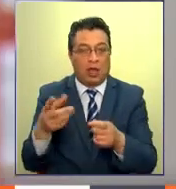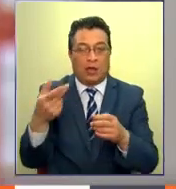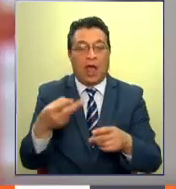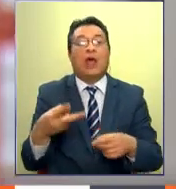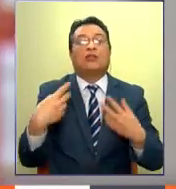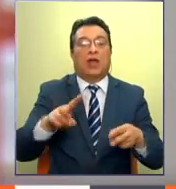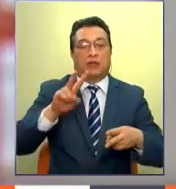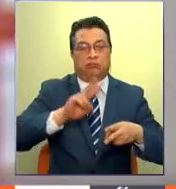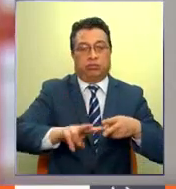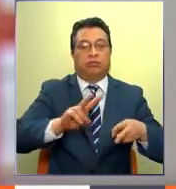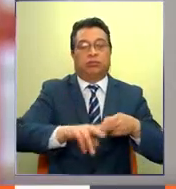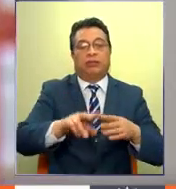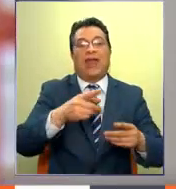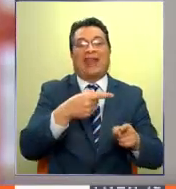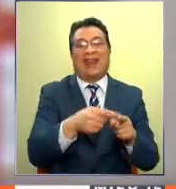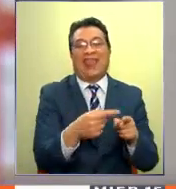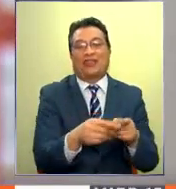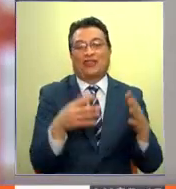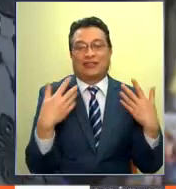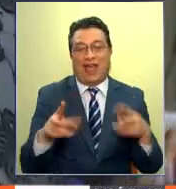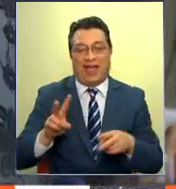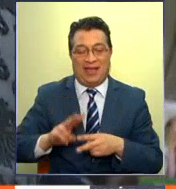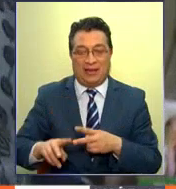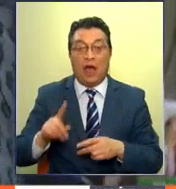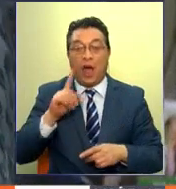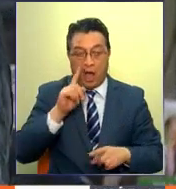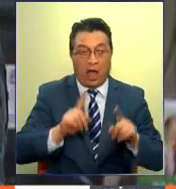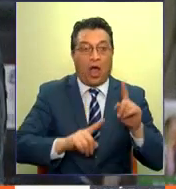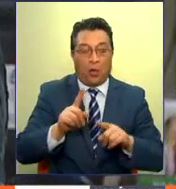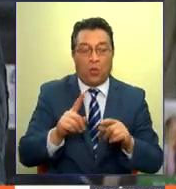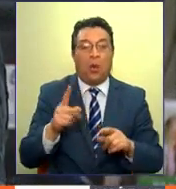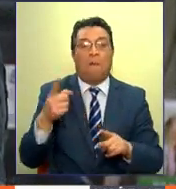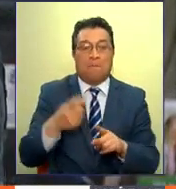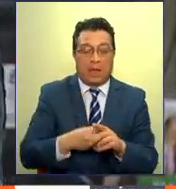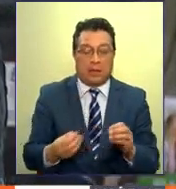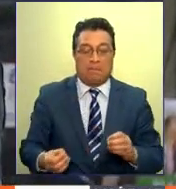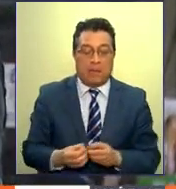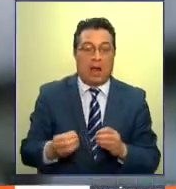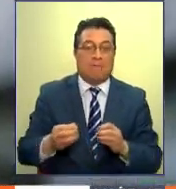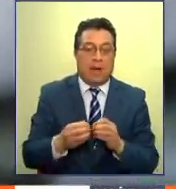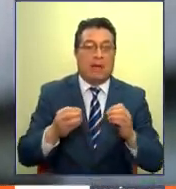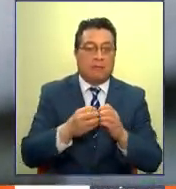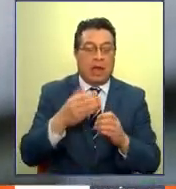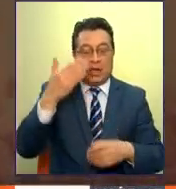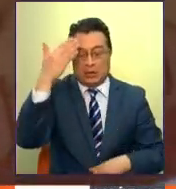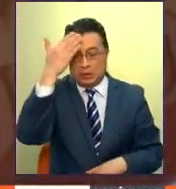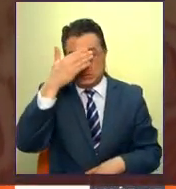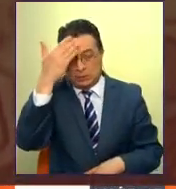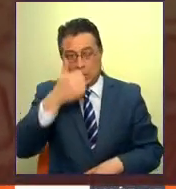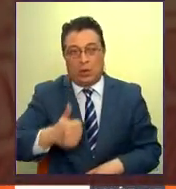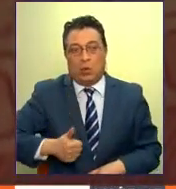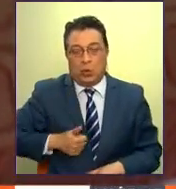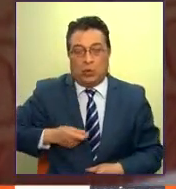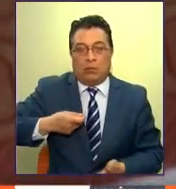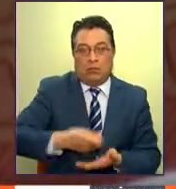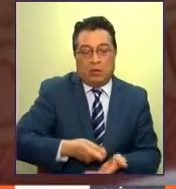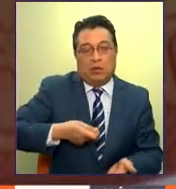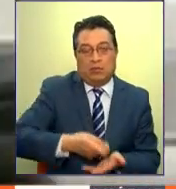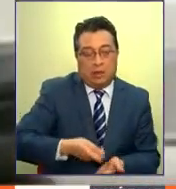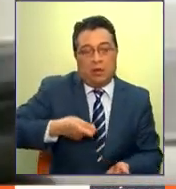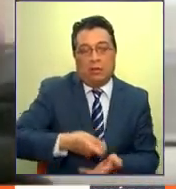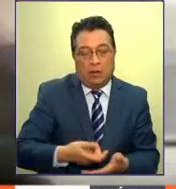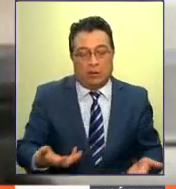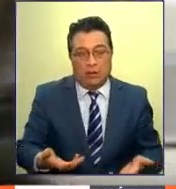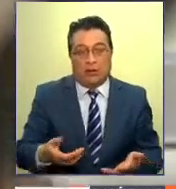algún tipo de crédito. De todas maneras, hay quienes suman cada mes mayores complicaciones para cumplir con sus compromisos financieros.